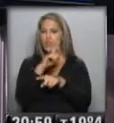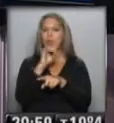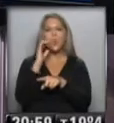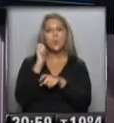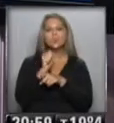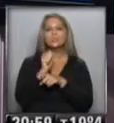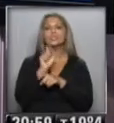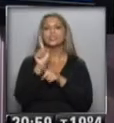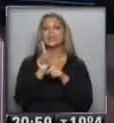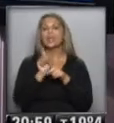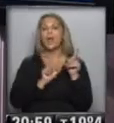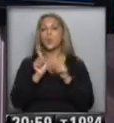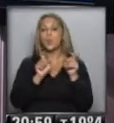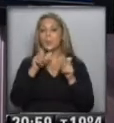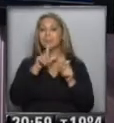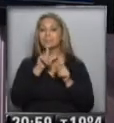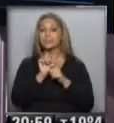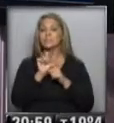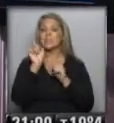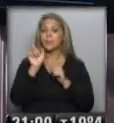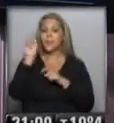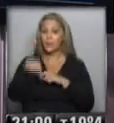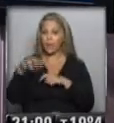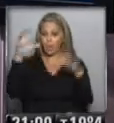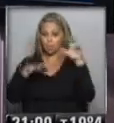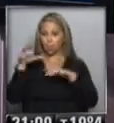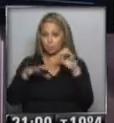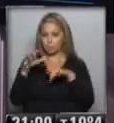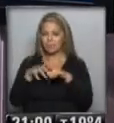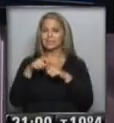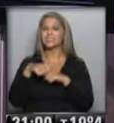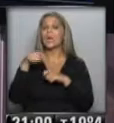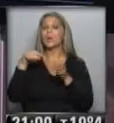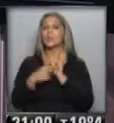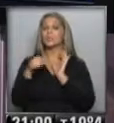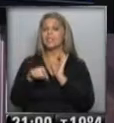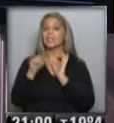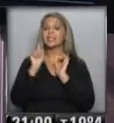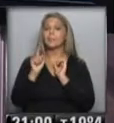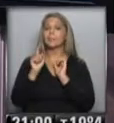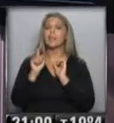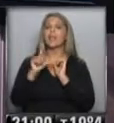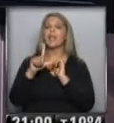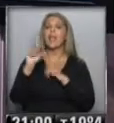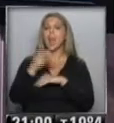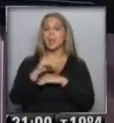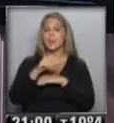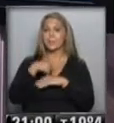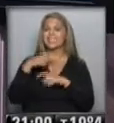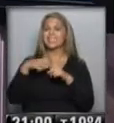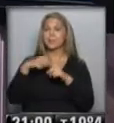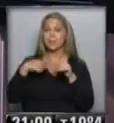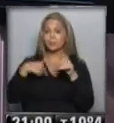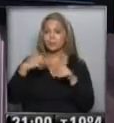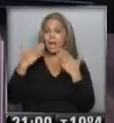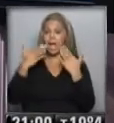Cuyo, norte patagónico, y esto va a generar algunas tormentas también en el sudoeste de Buenos Aires y en la provincia de La Pampa, con temperaturas máximas que rondarán